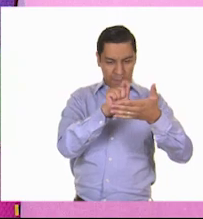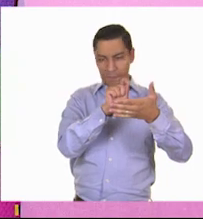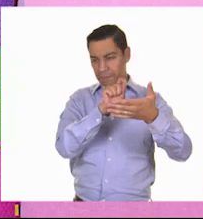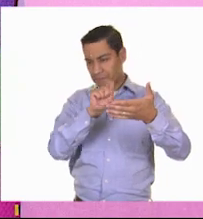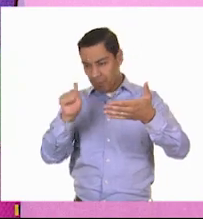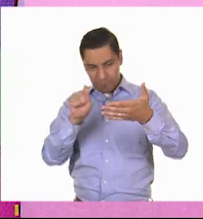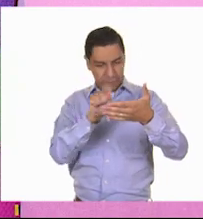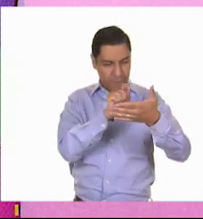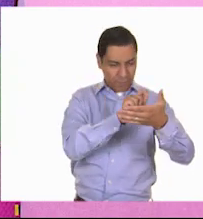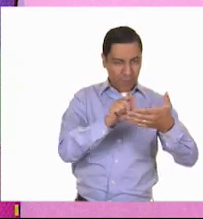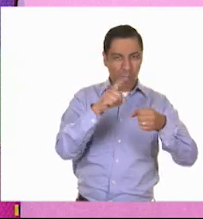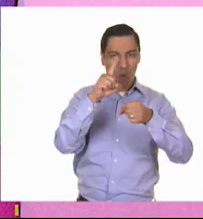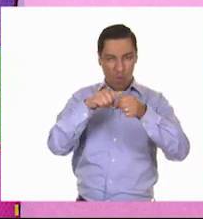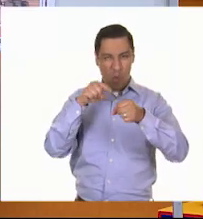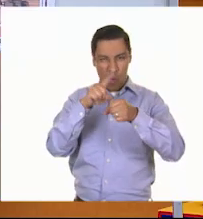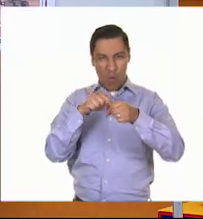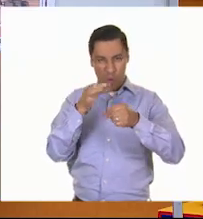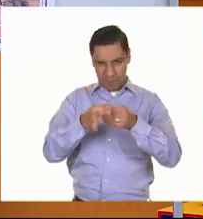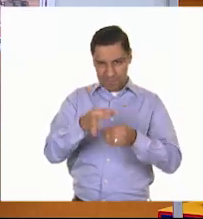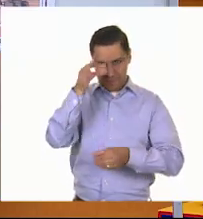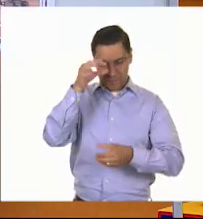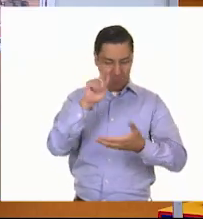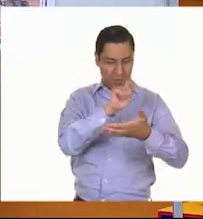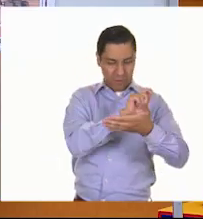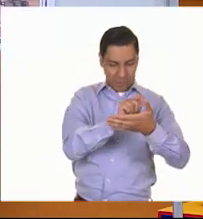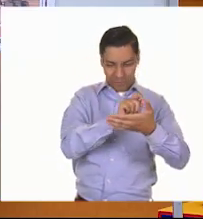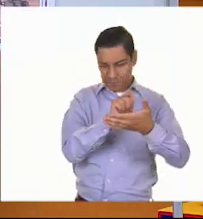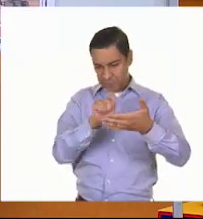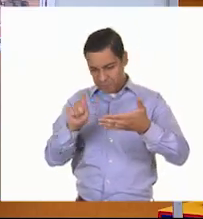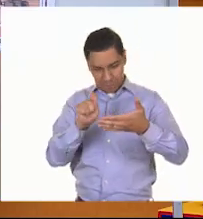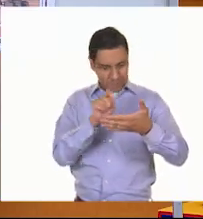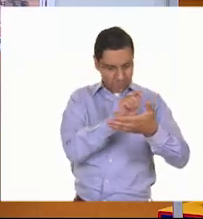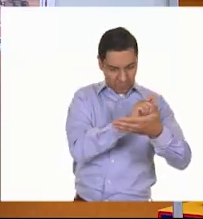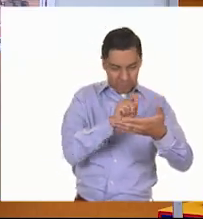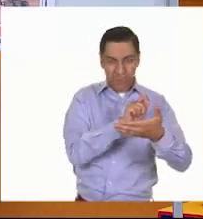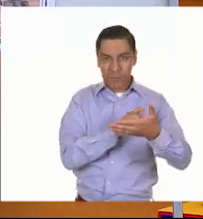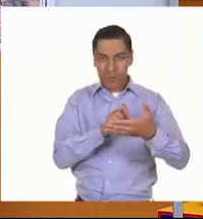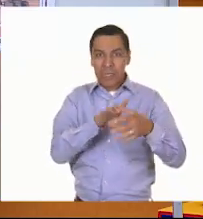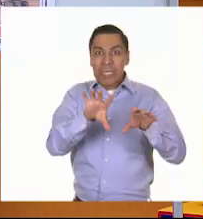de ideas que una nota informativa. Claro, vamos a darle sentido y